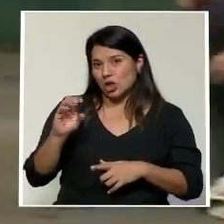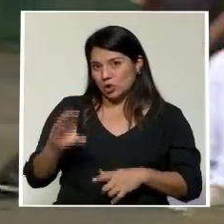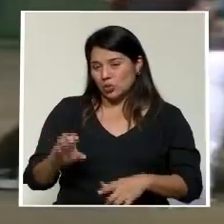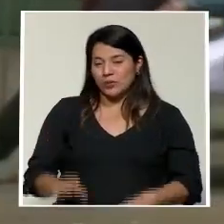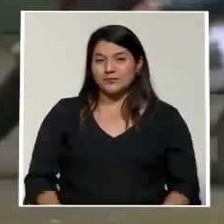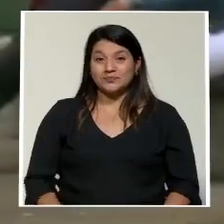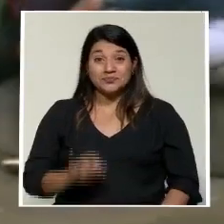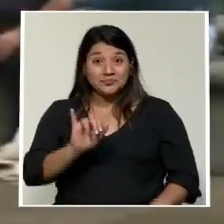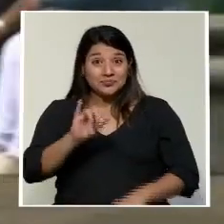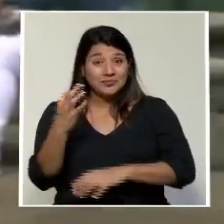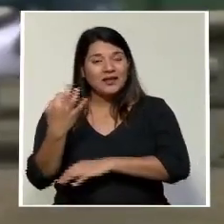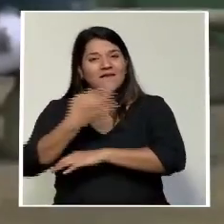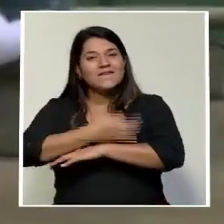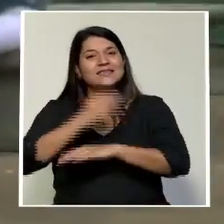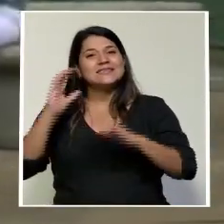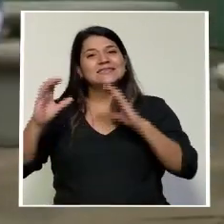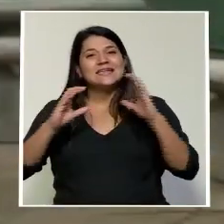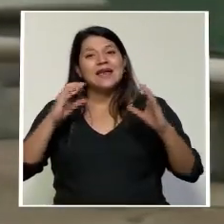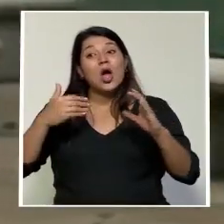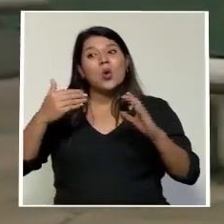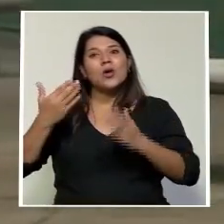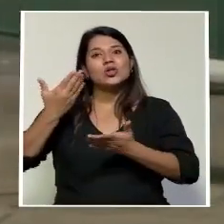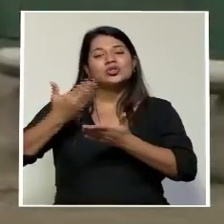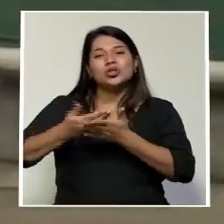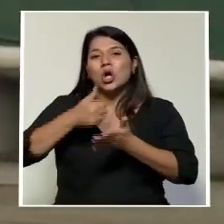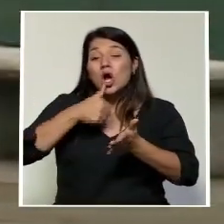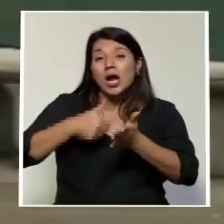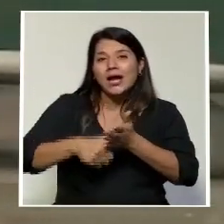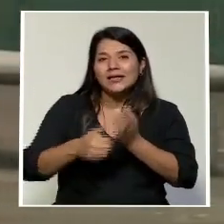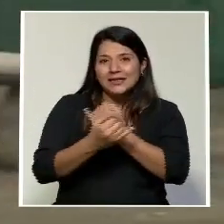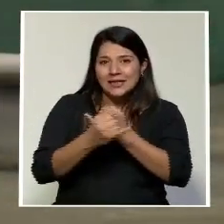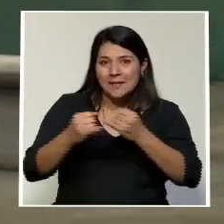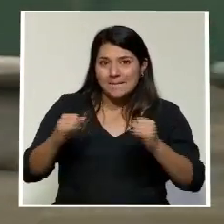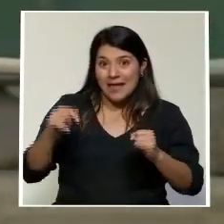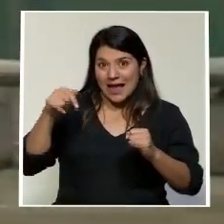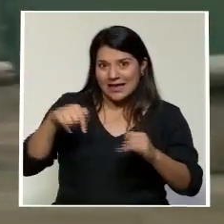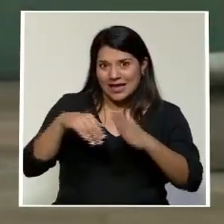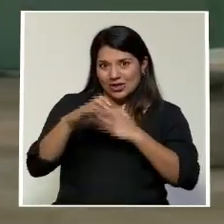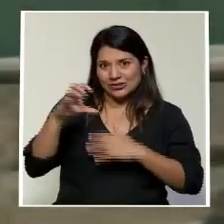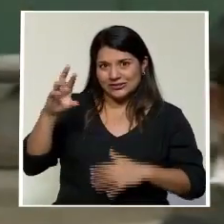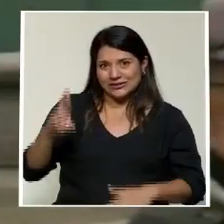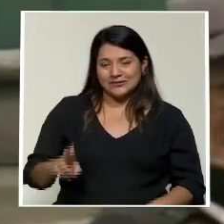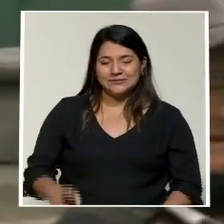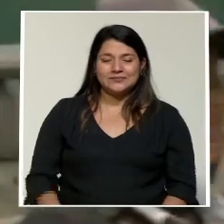fecha en que se conmemora la llegada del Acta de la Independencia a Costa Rica.